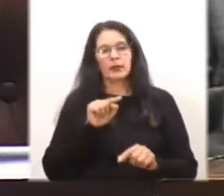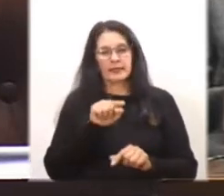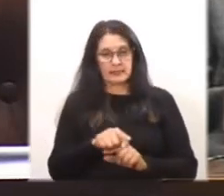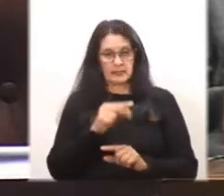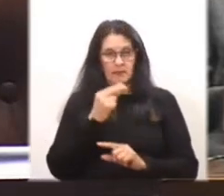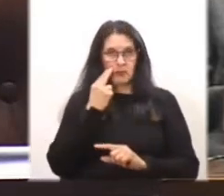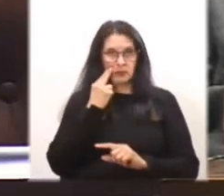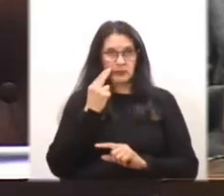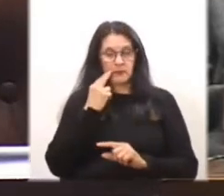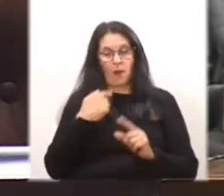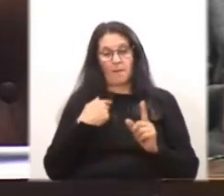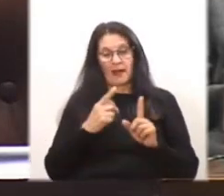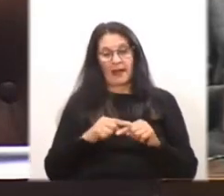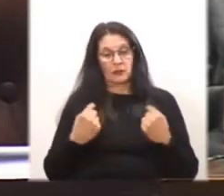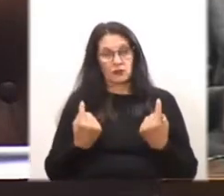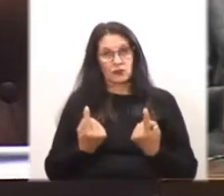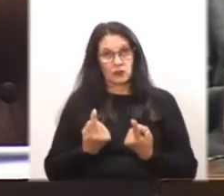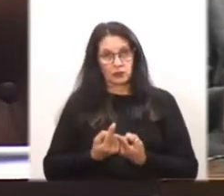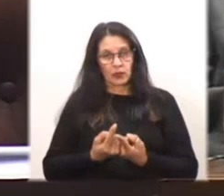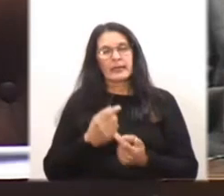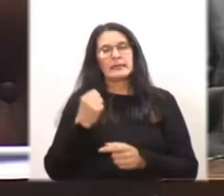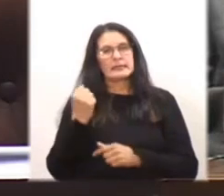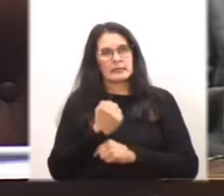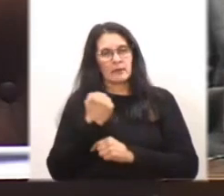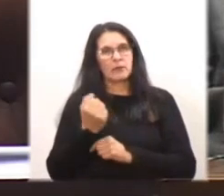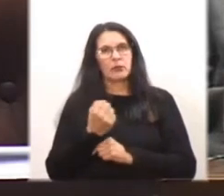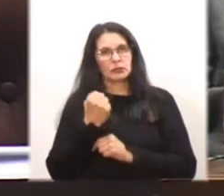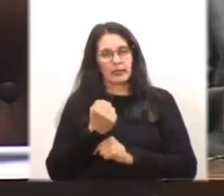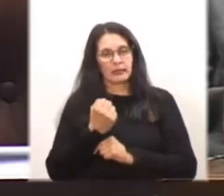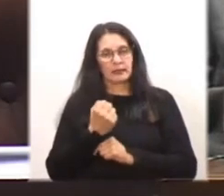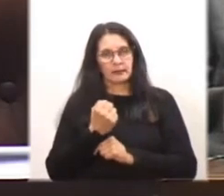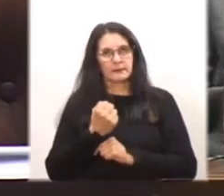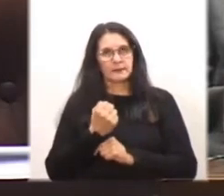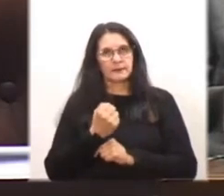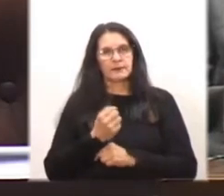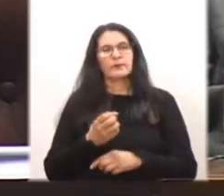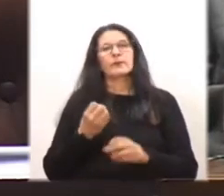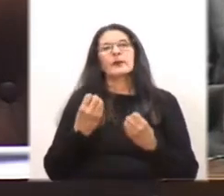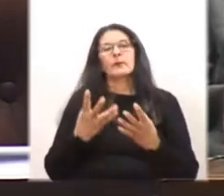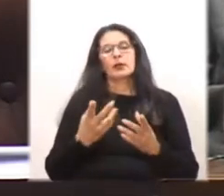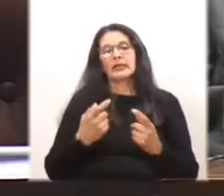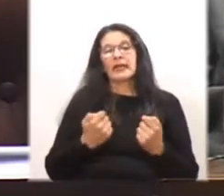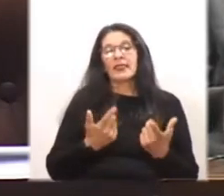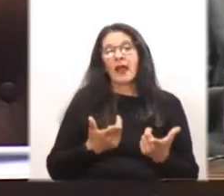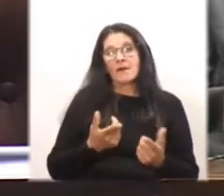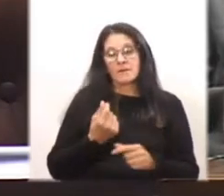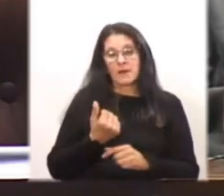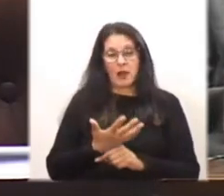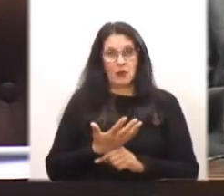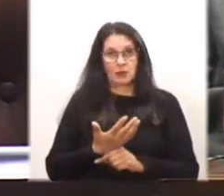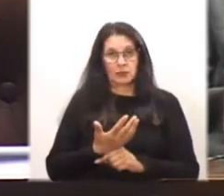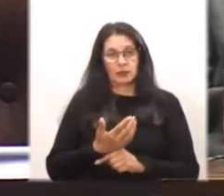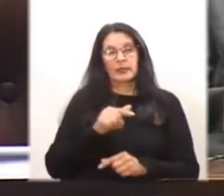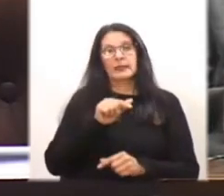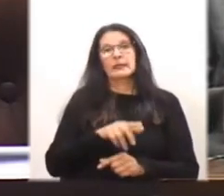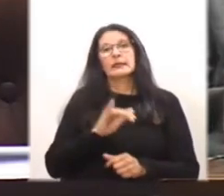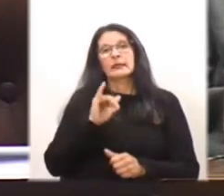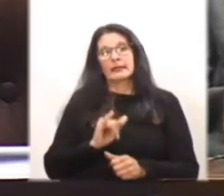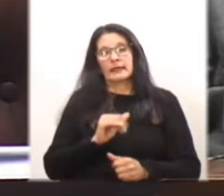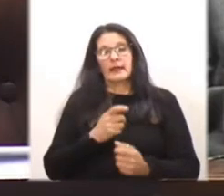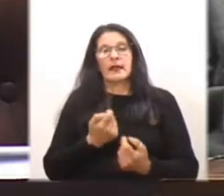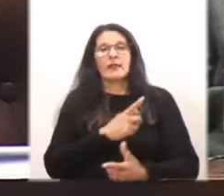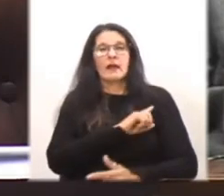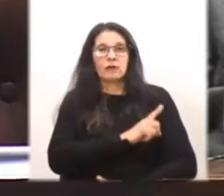reitero, para nosotros es muy importante esta instancia, porque le da valor al Contralor y